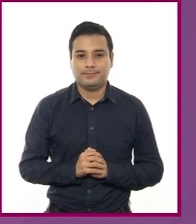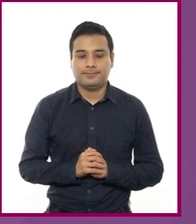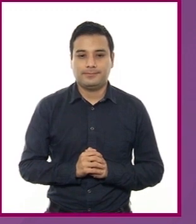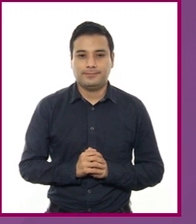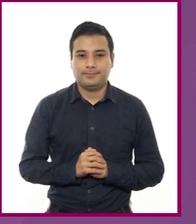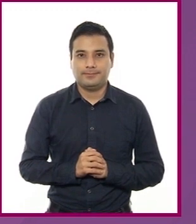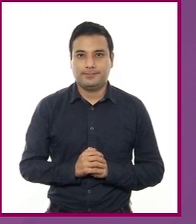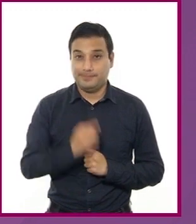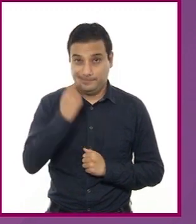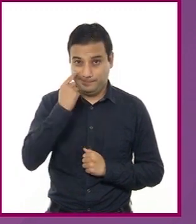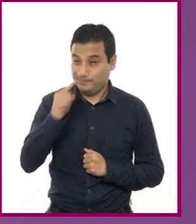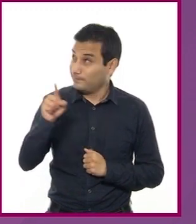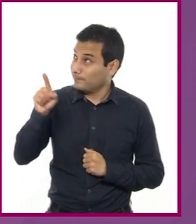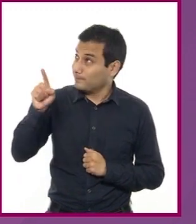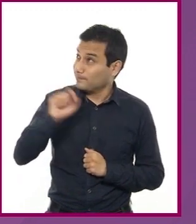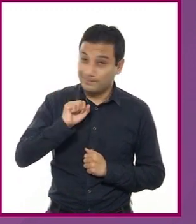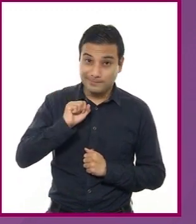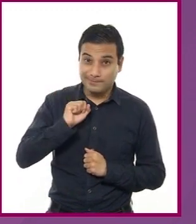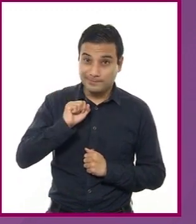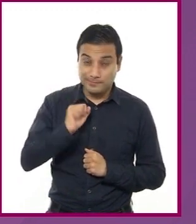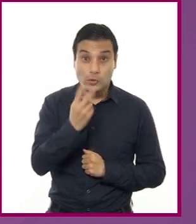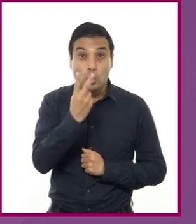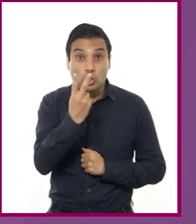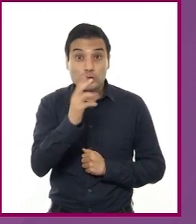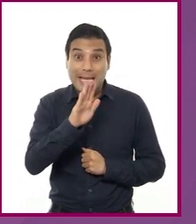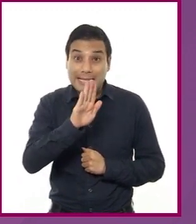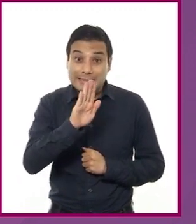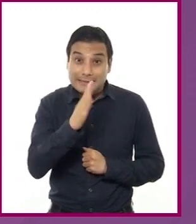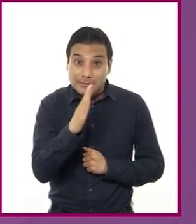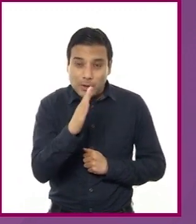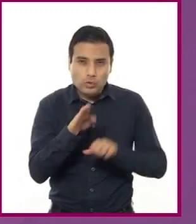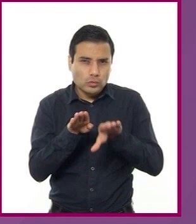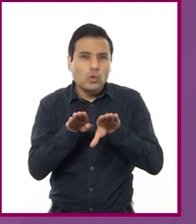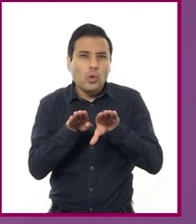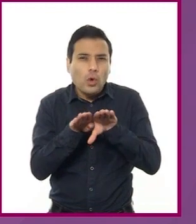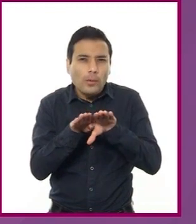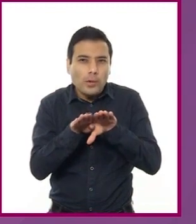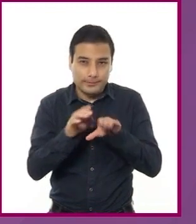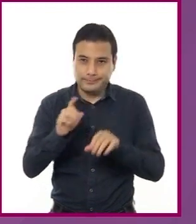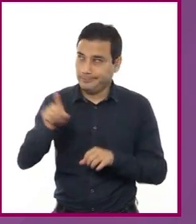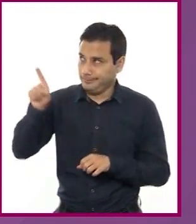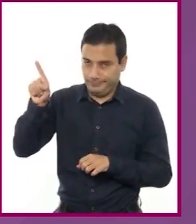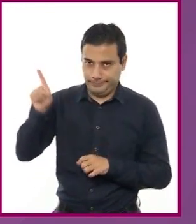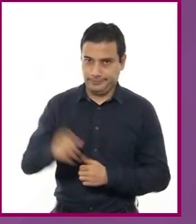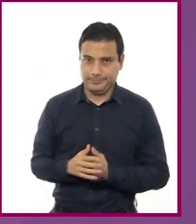Los lados reflejantes de ambos espejos deben estar uno frente a otro.